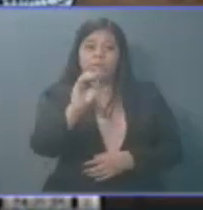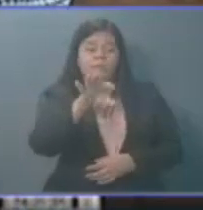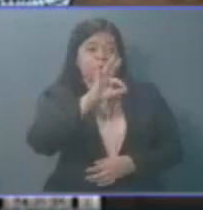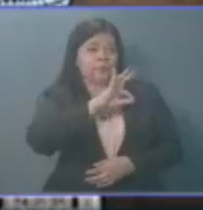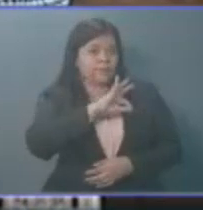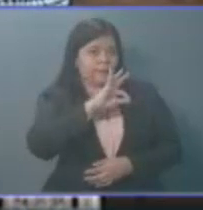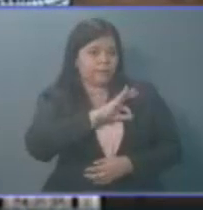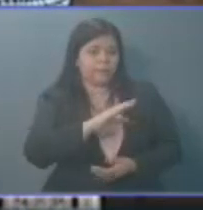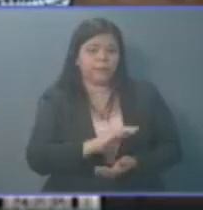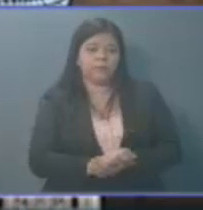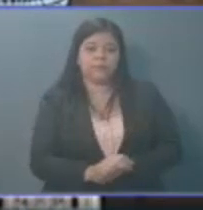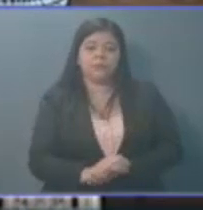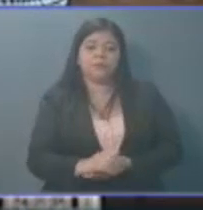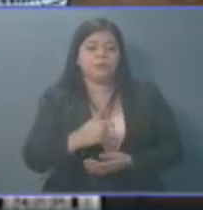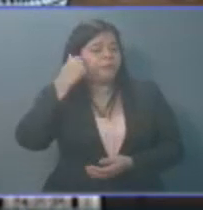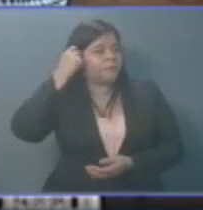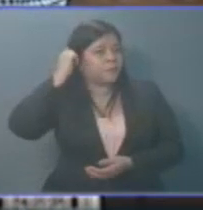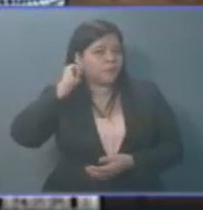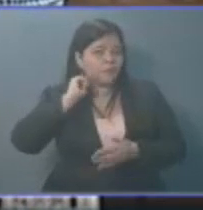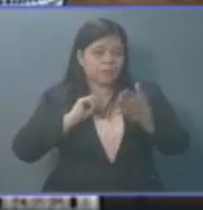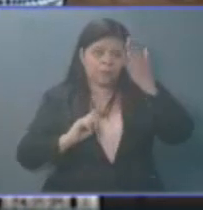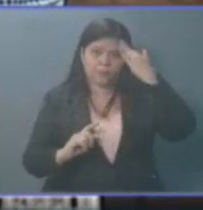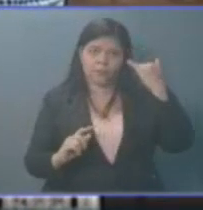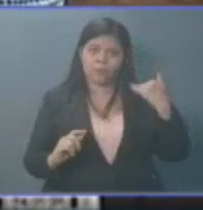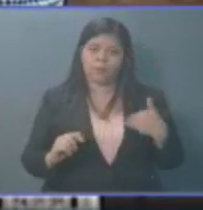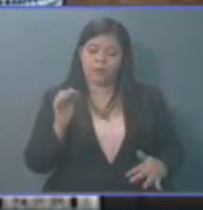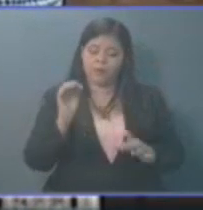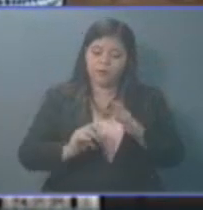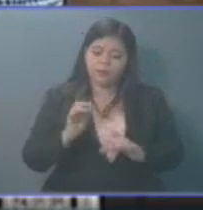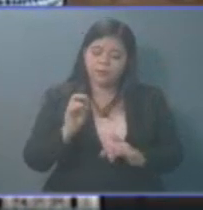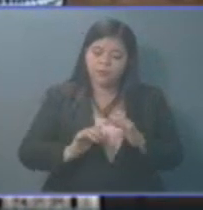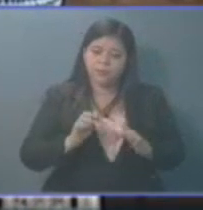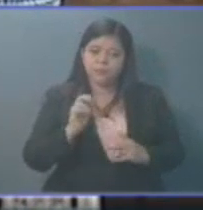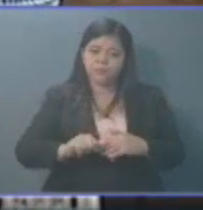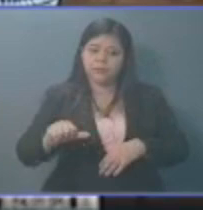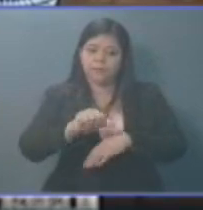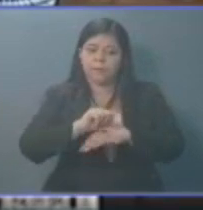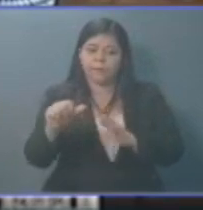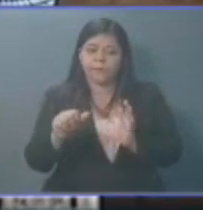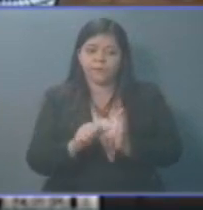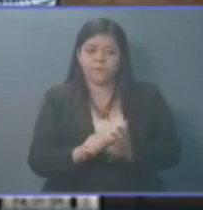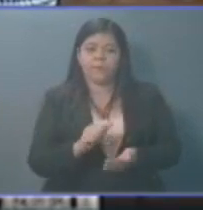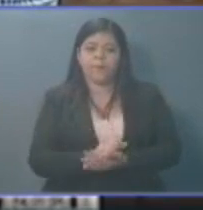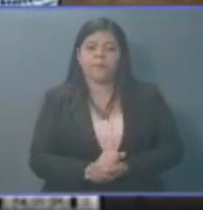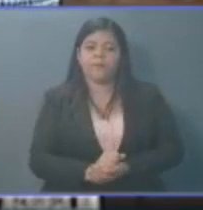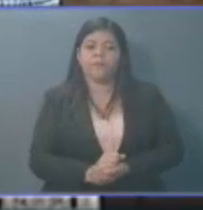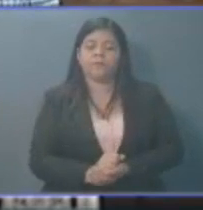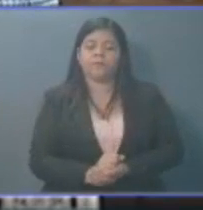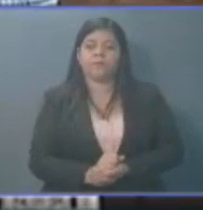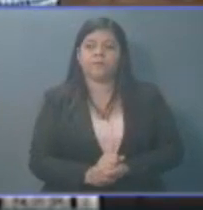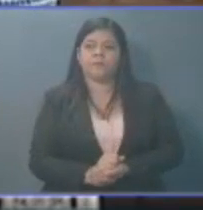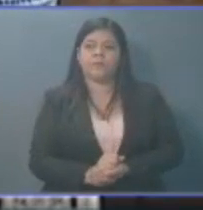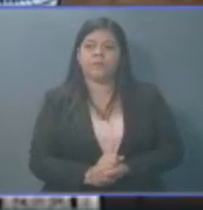favorable. Señores y señoras secretarios y secretarias de Asamblea Legislativa presente.